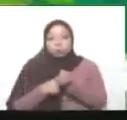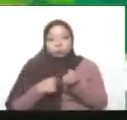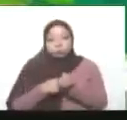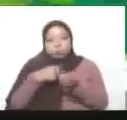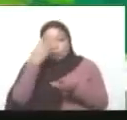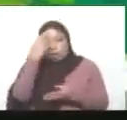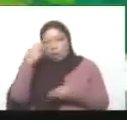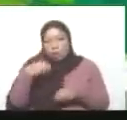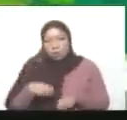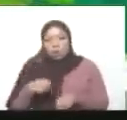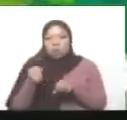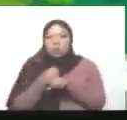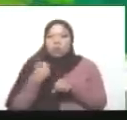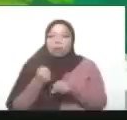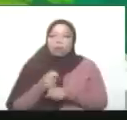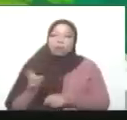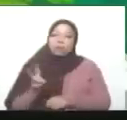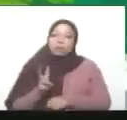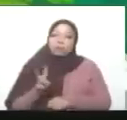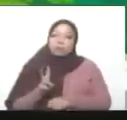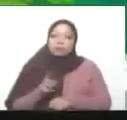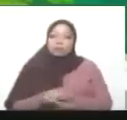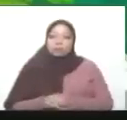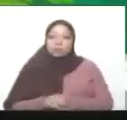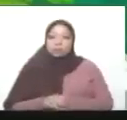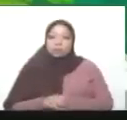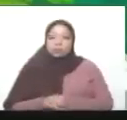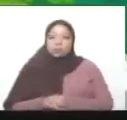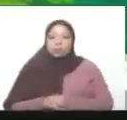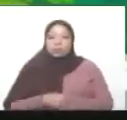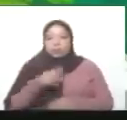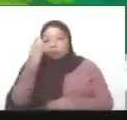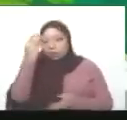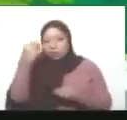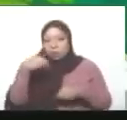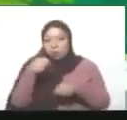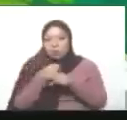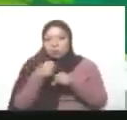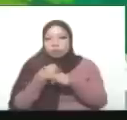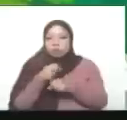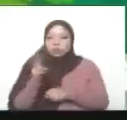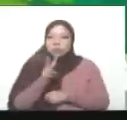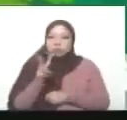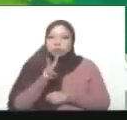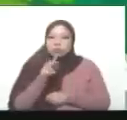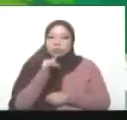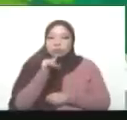acuerdo de Ginebra Venezuela está pegada al acuerdo de Ginebra